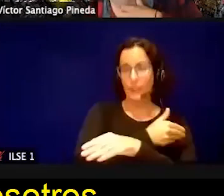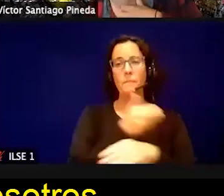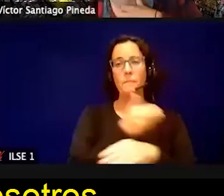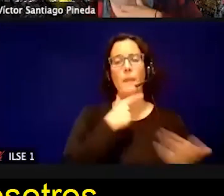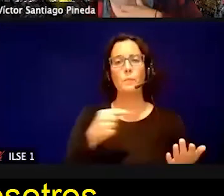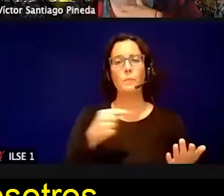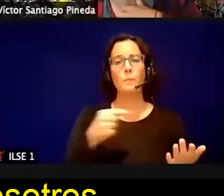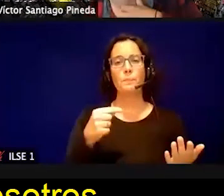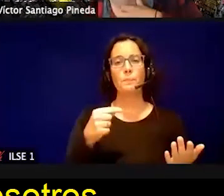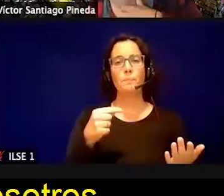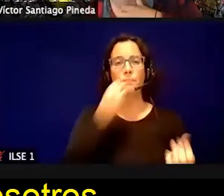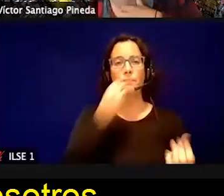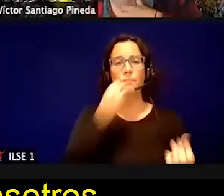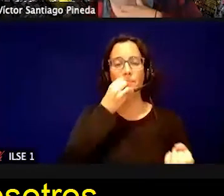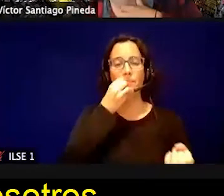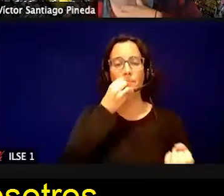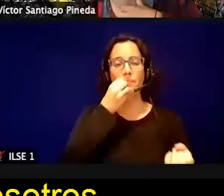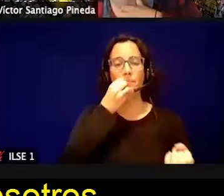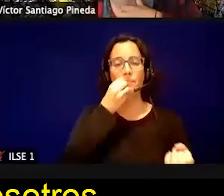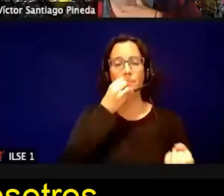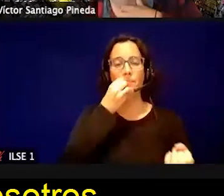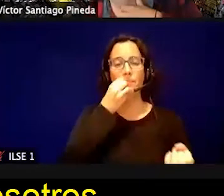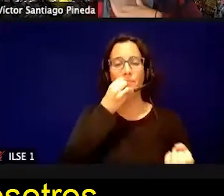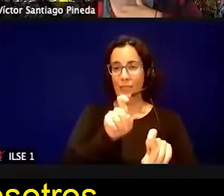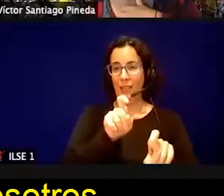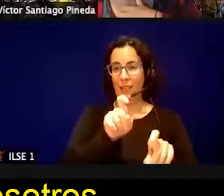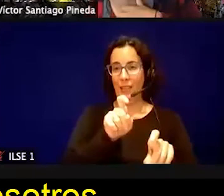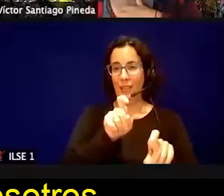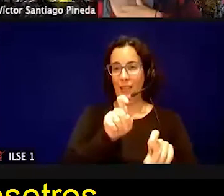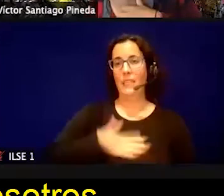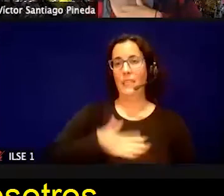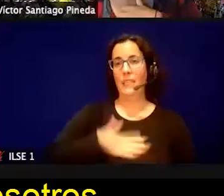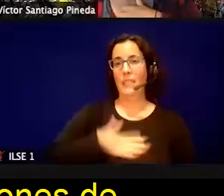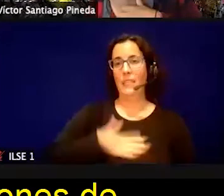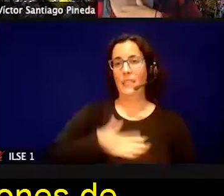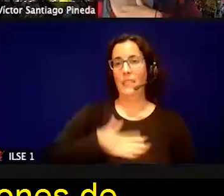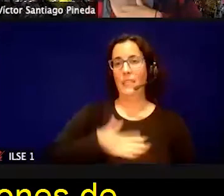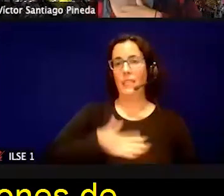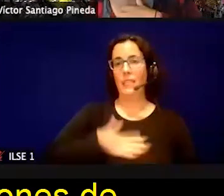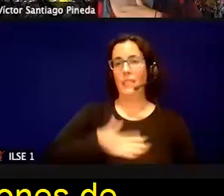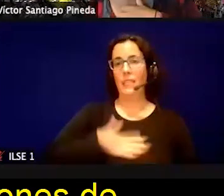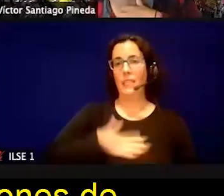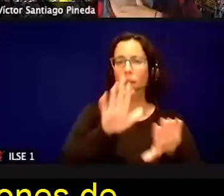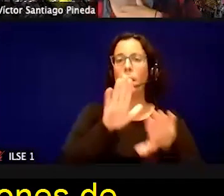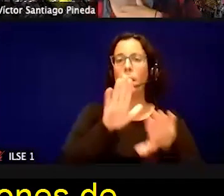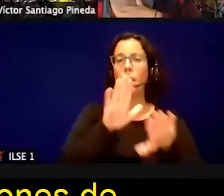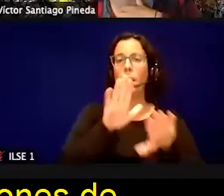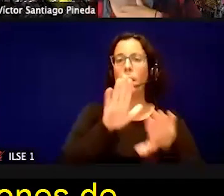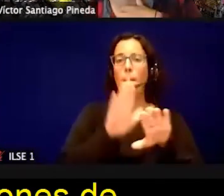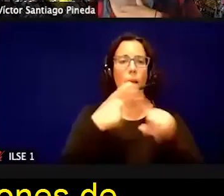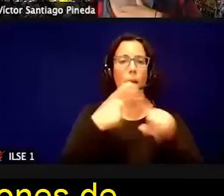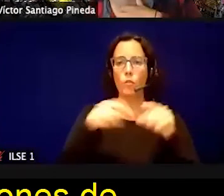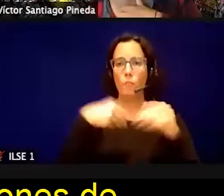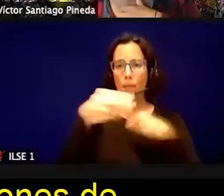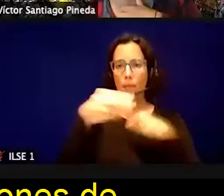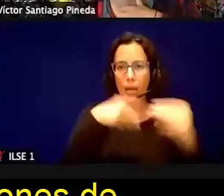compartir con vosotros una encuesta de satisfacción, en donde nos deis vuestro feedback a la hora de los medios materiales, de nuestras